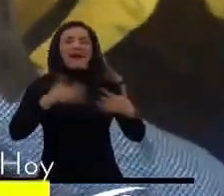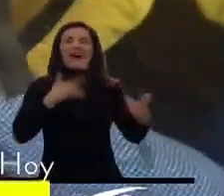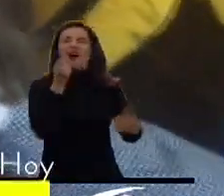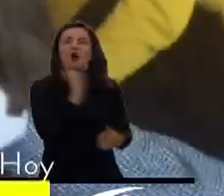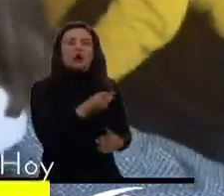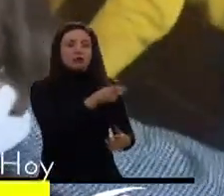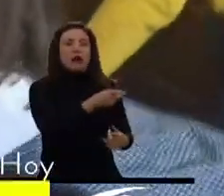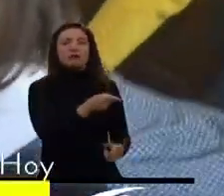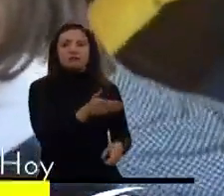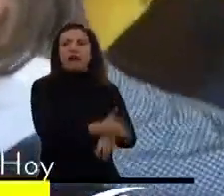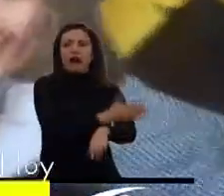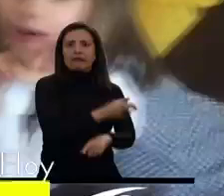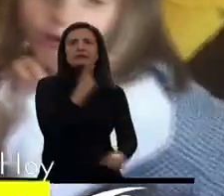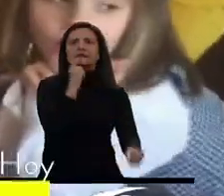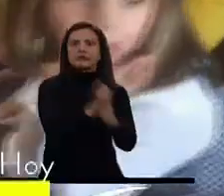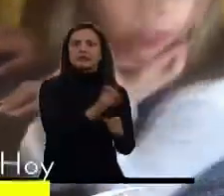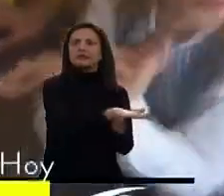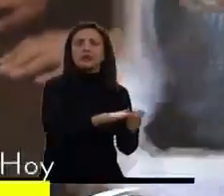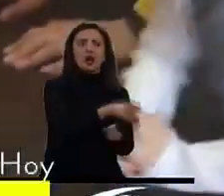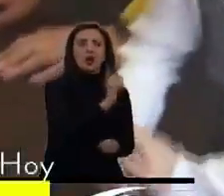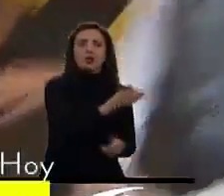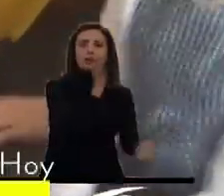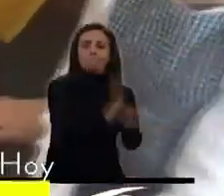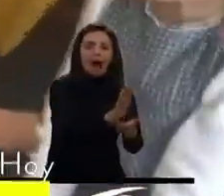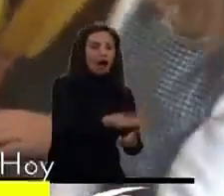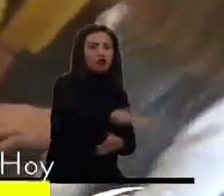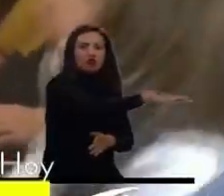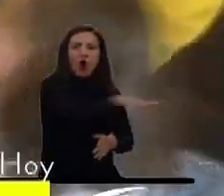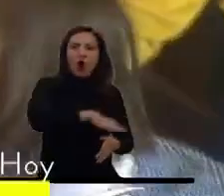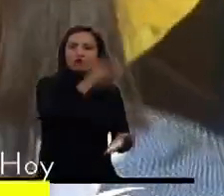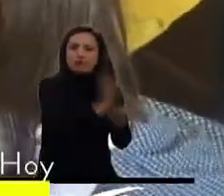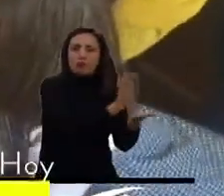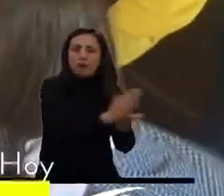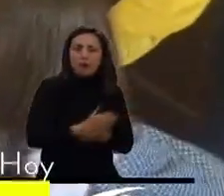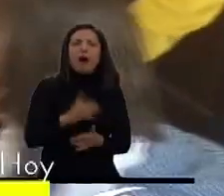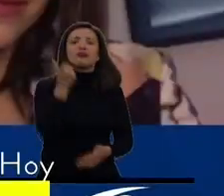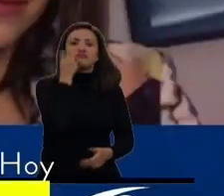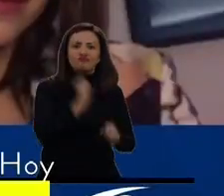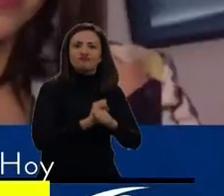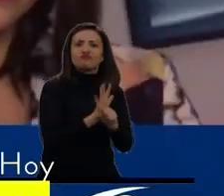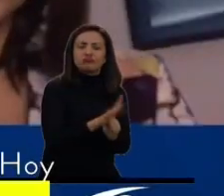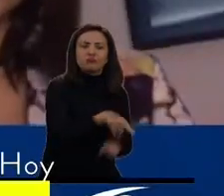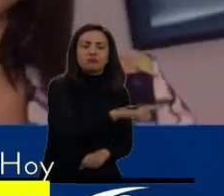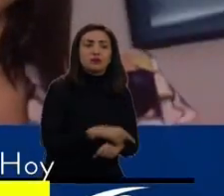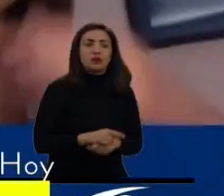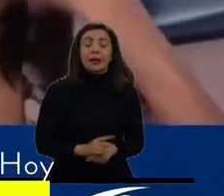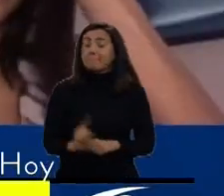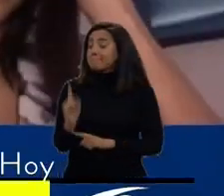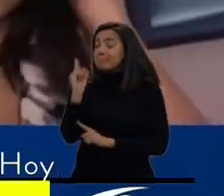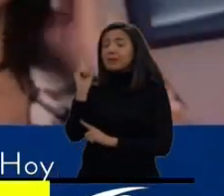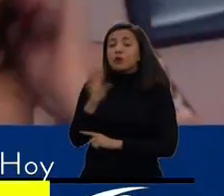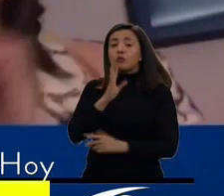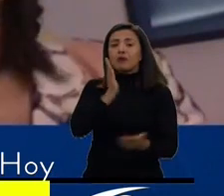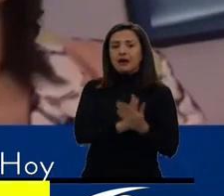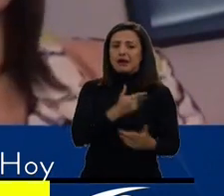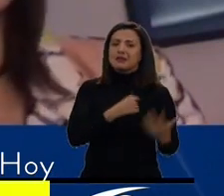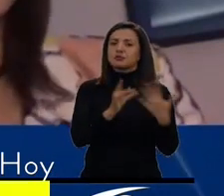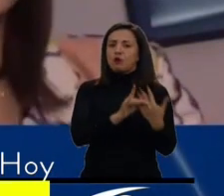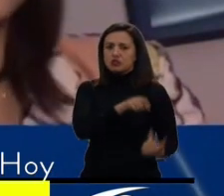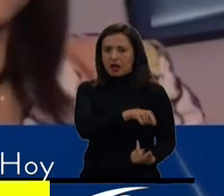difícil prueba, la de haberse enfermado todos de COVID-19. La primera que enferma es Irene, mi